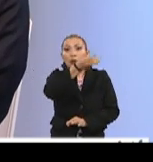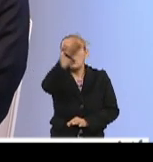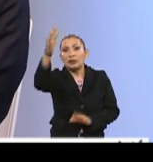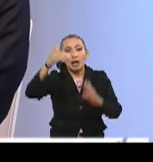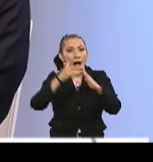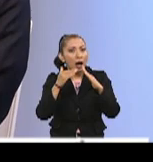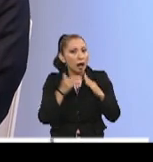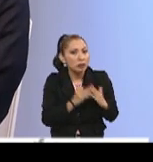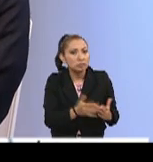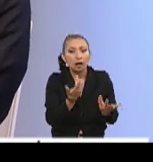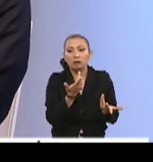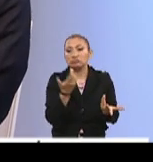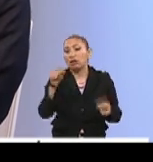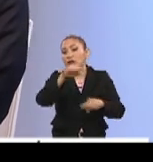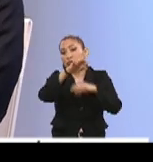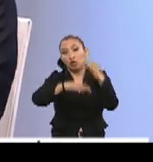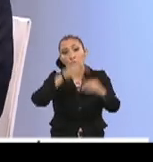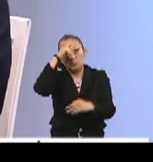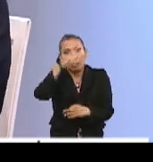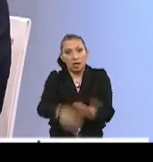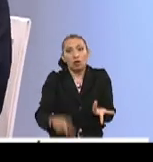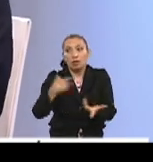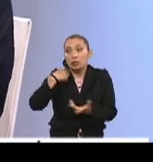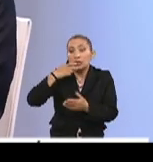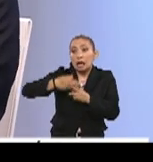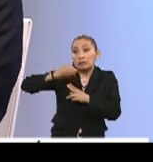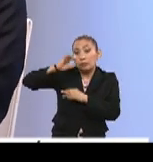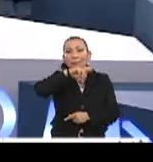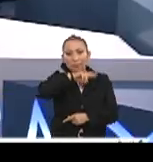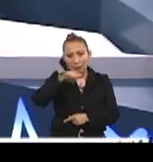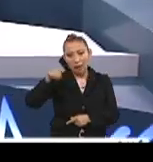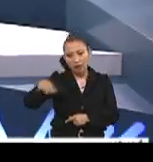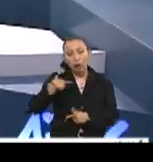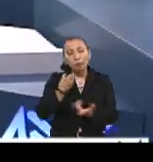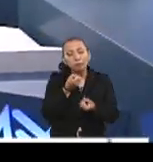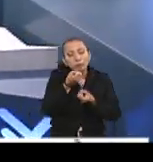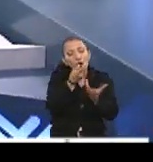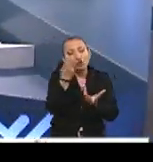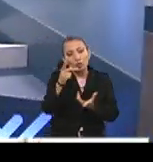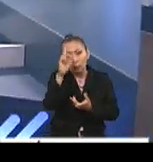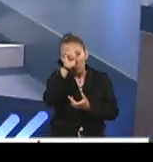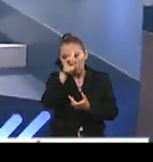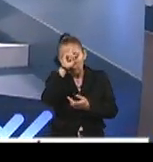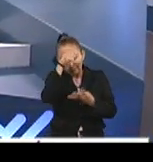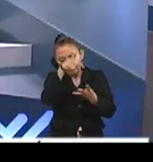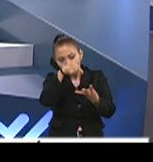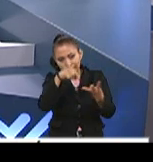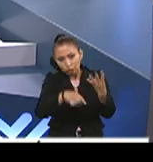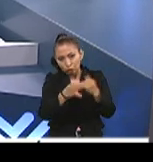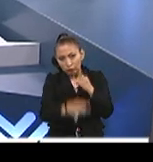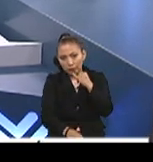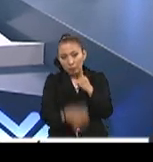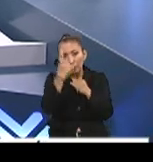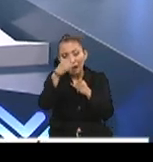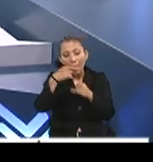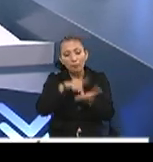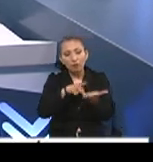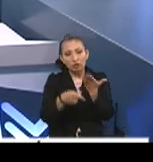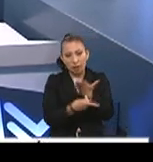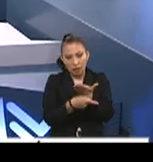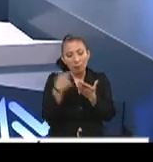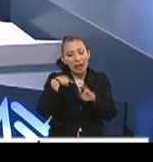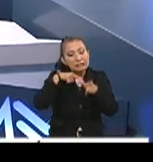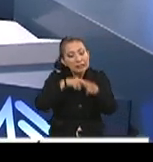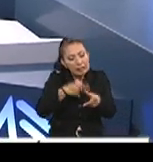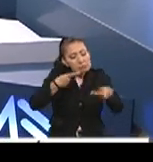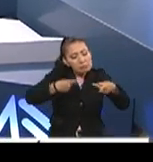cualquier hogar de todos los mexicanos y, bueno, hasta más allá, ¿no? Pues nos den su recomendación final para este proyecto, para